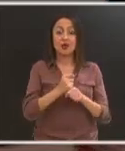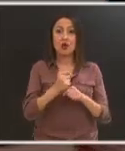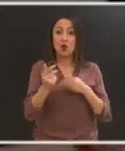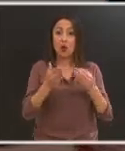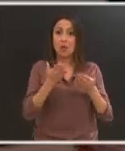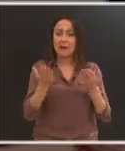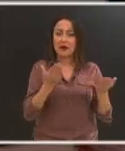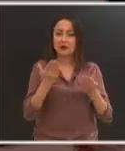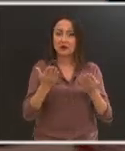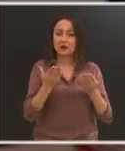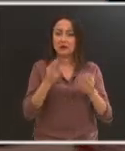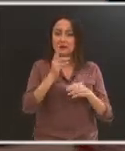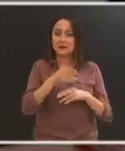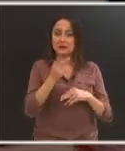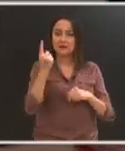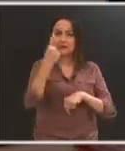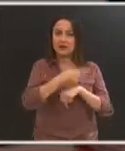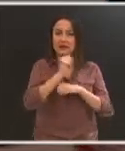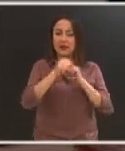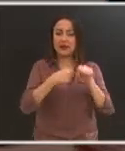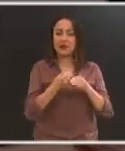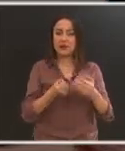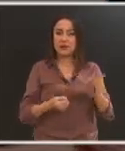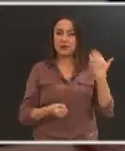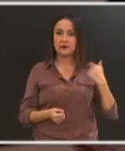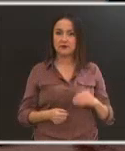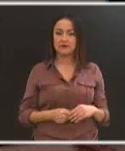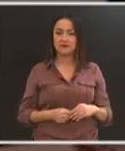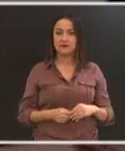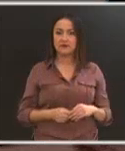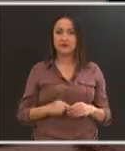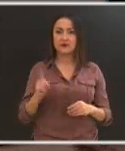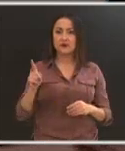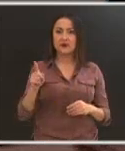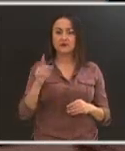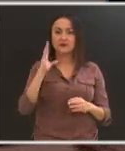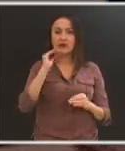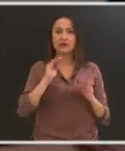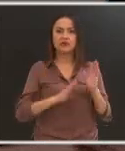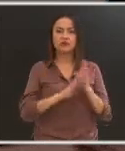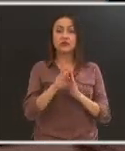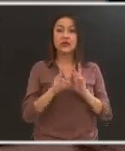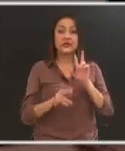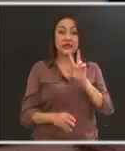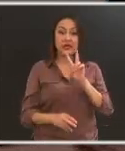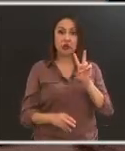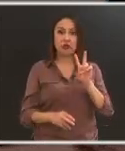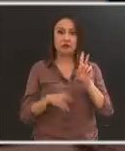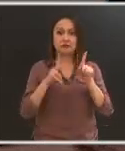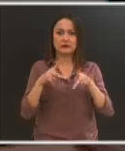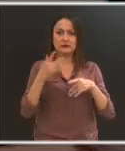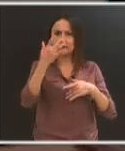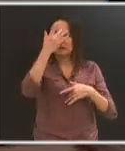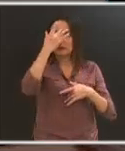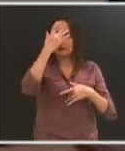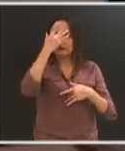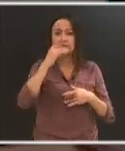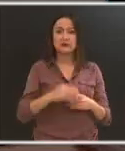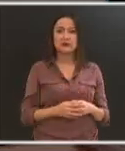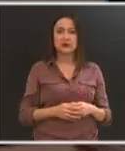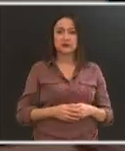comparación a la misma fecha del año anterior. La Benemérita reporta un incremento de 32 pacientes trasladados en